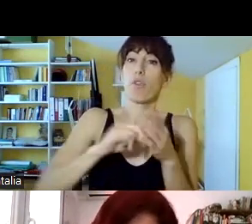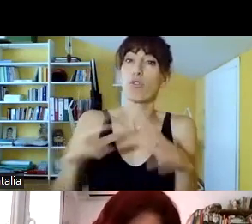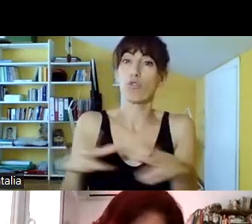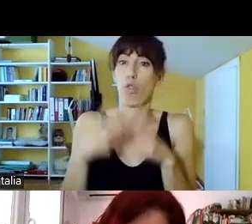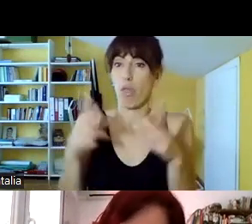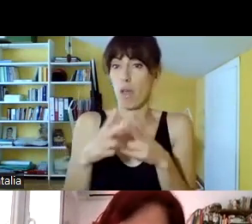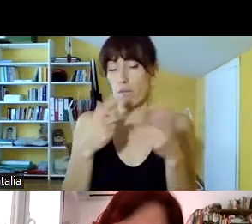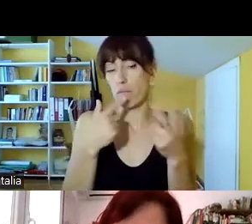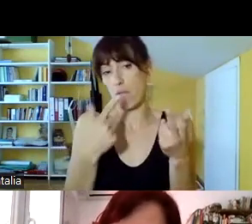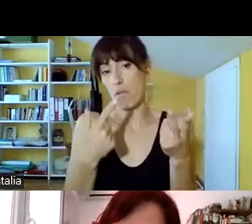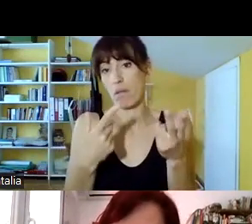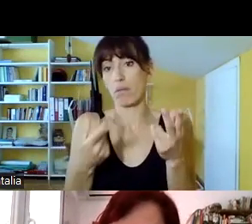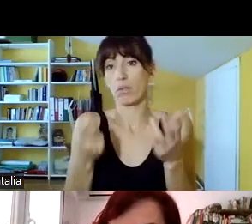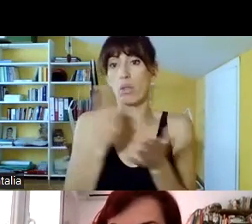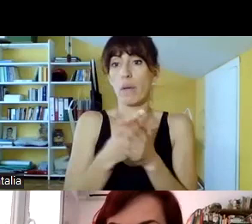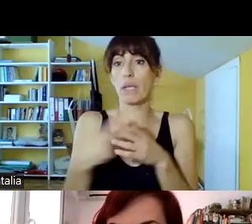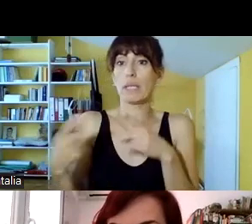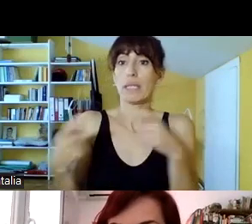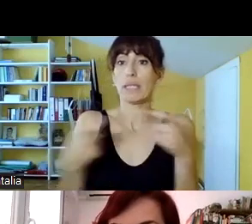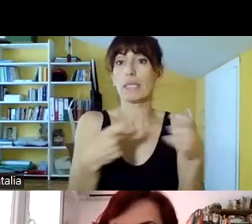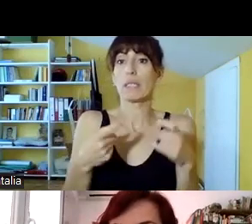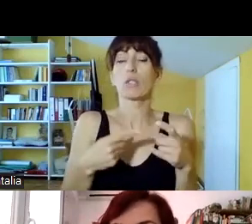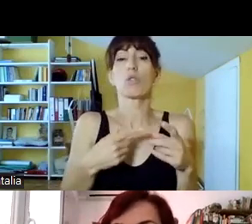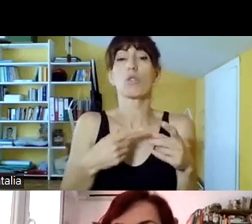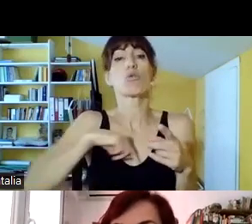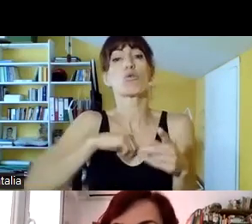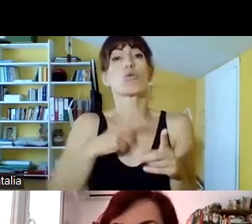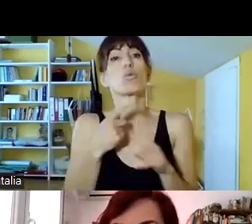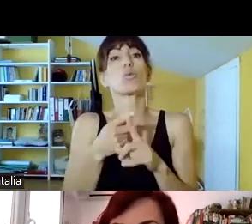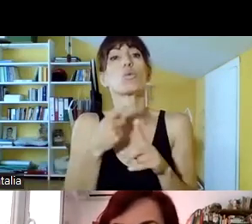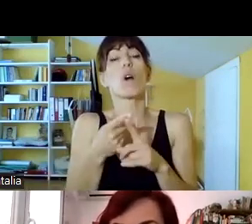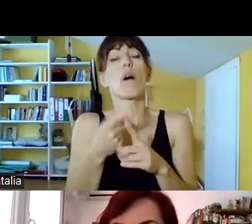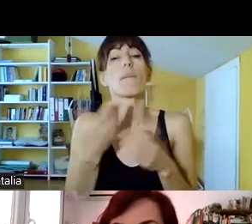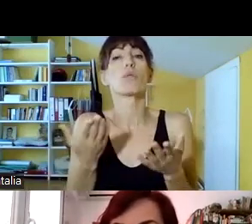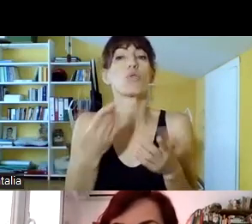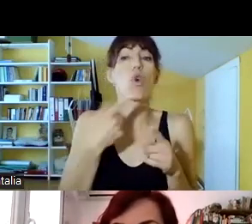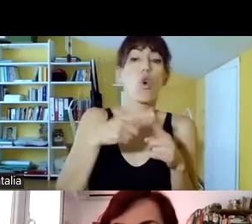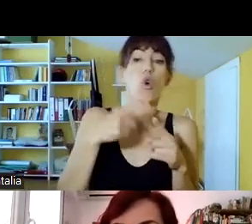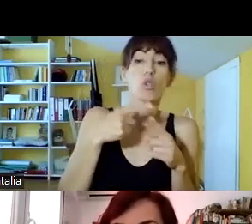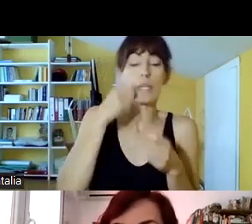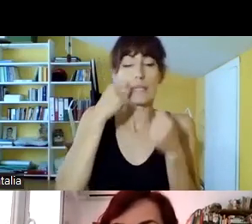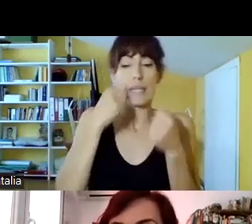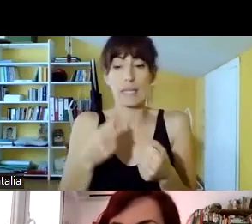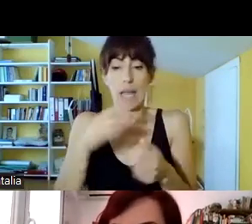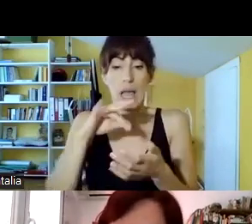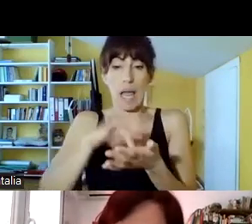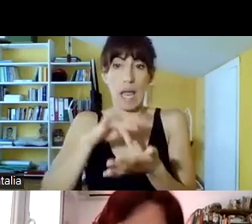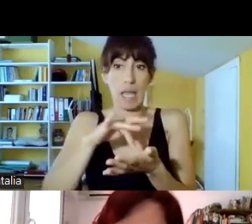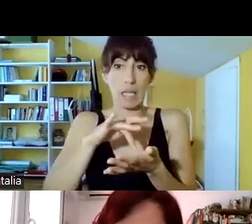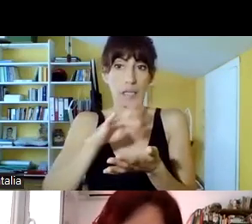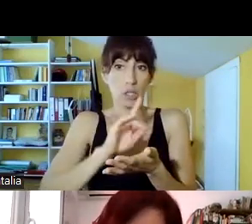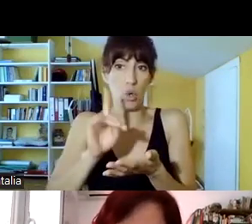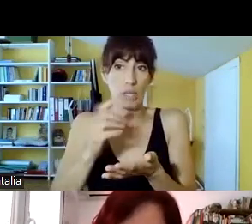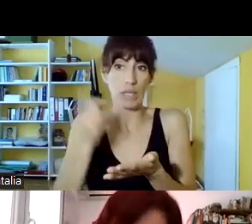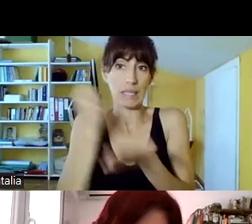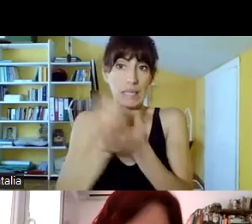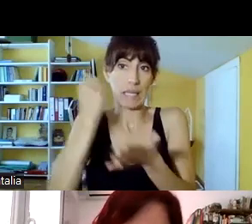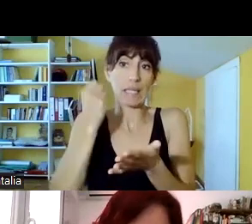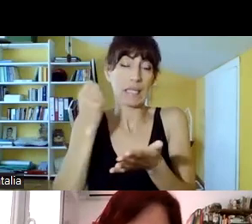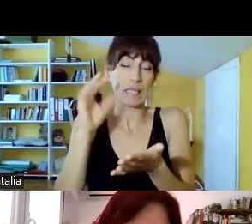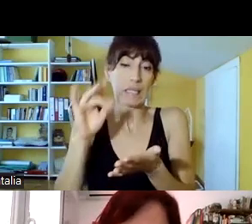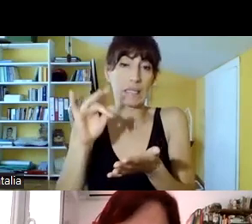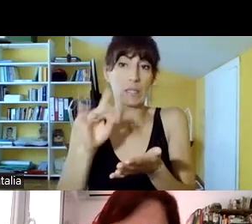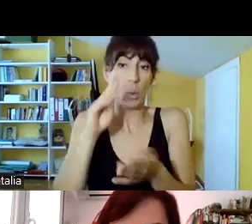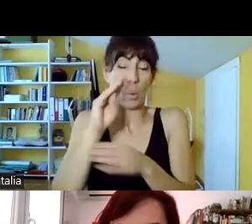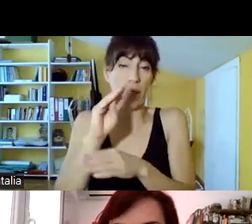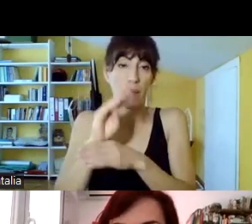¿no? Estas tensiones de estamos utilizando cosas que no son sanitarias y les estamos poniendo una etiqueta sanitaria, ¿no? Que también